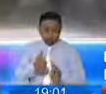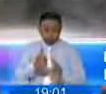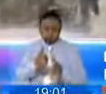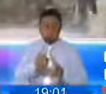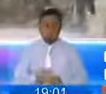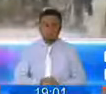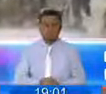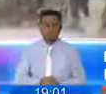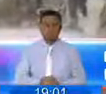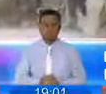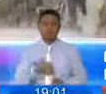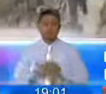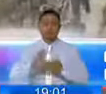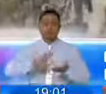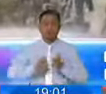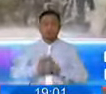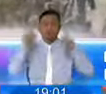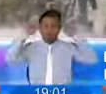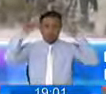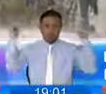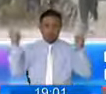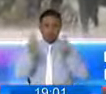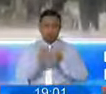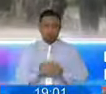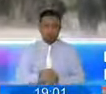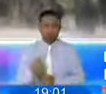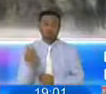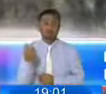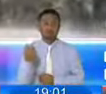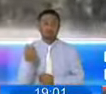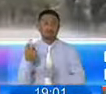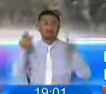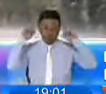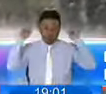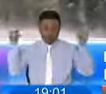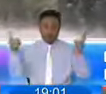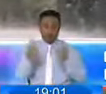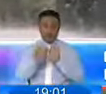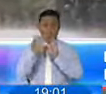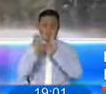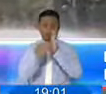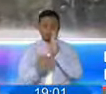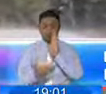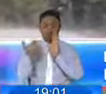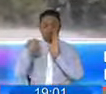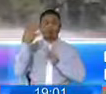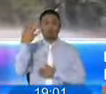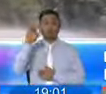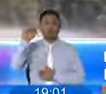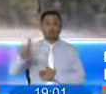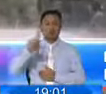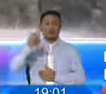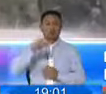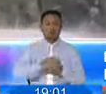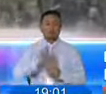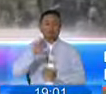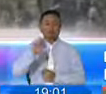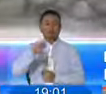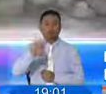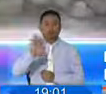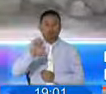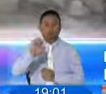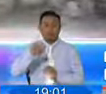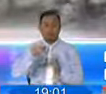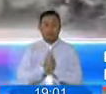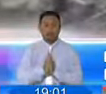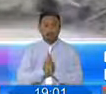militar irrumpió en la comunidad de Zaraguro. Los 12 zaraguros constaban en la lista presentada el pasado 4 de julio por la CONAIE, en donde se pedía